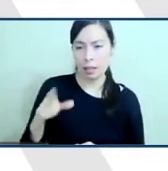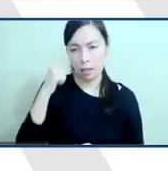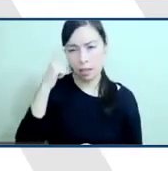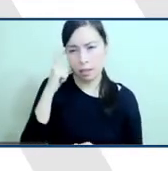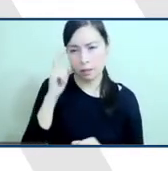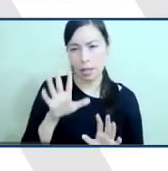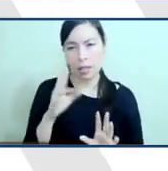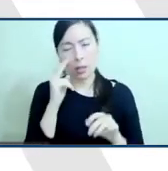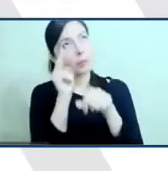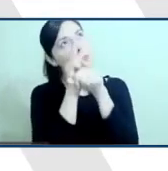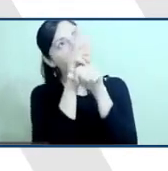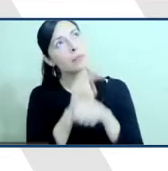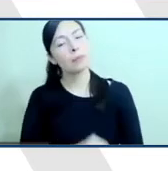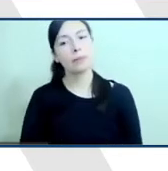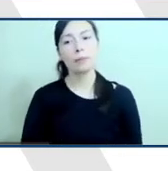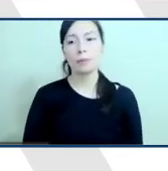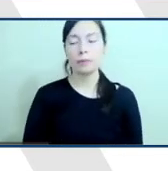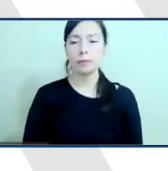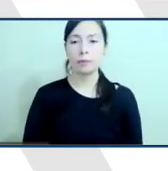observaciones.